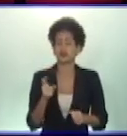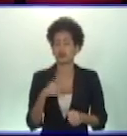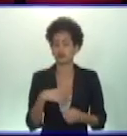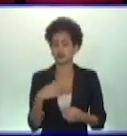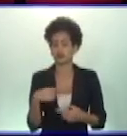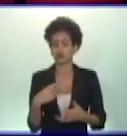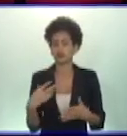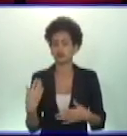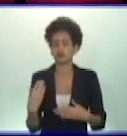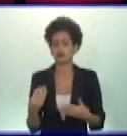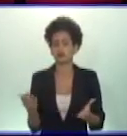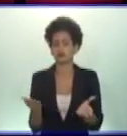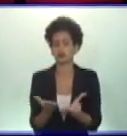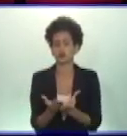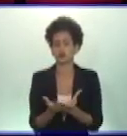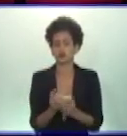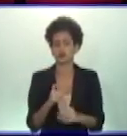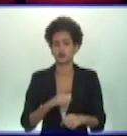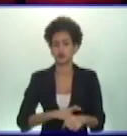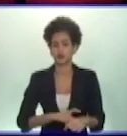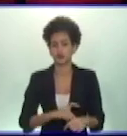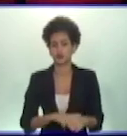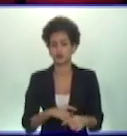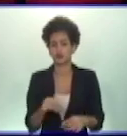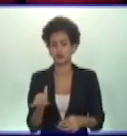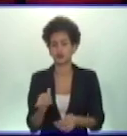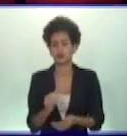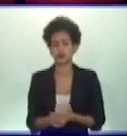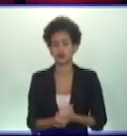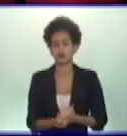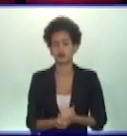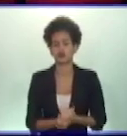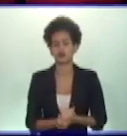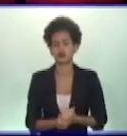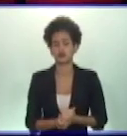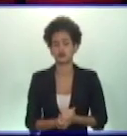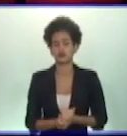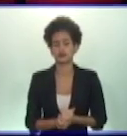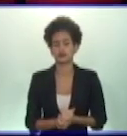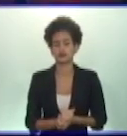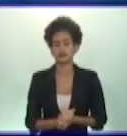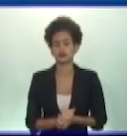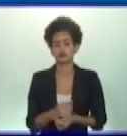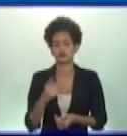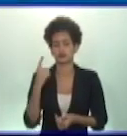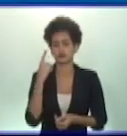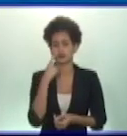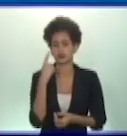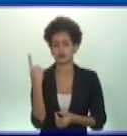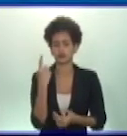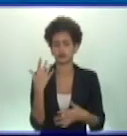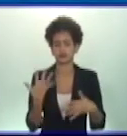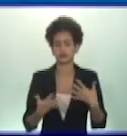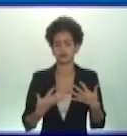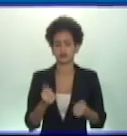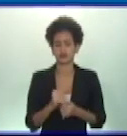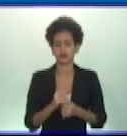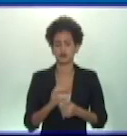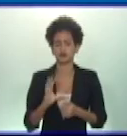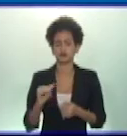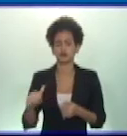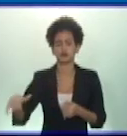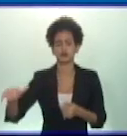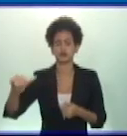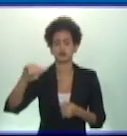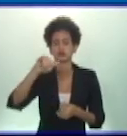trabajado y la estrategia de resolución del problema como eje central de nuestra asignatura. El primer ejercicio dice: un avión sale a